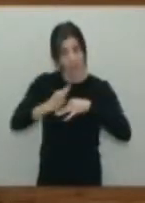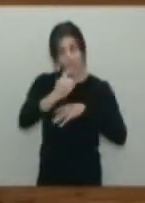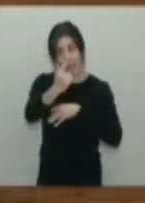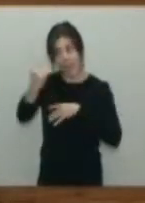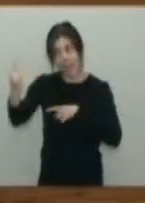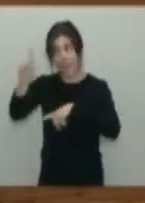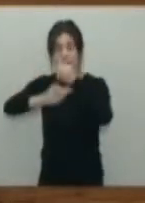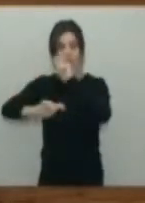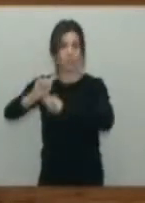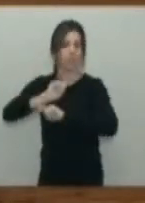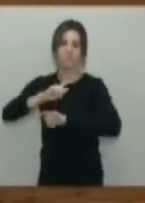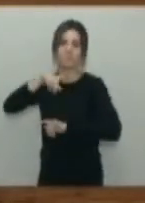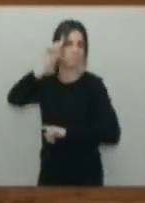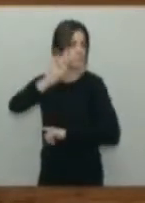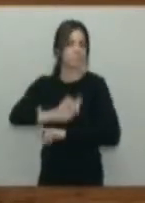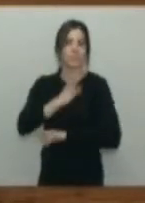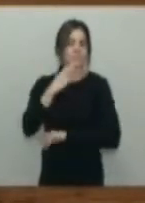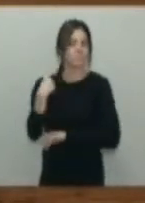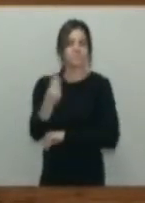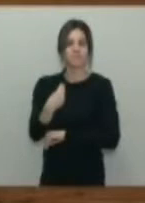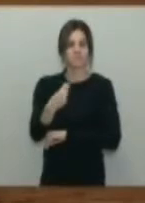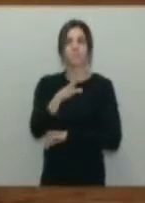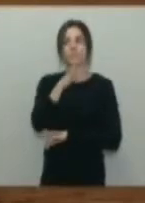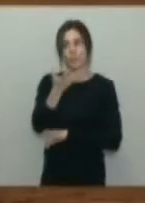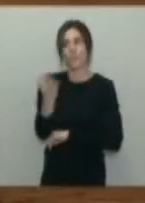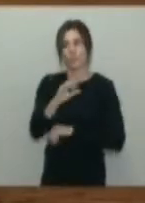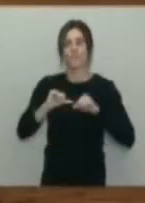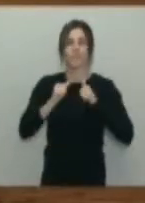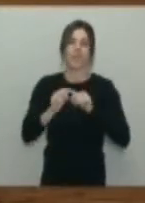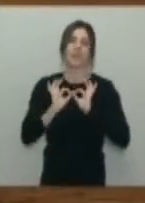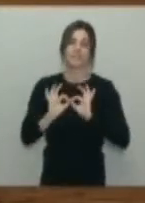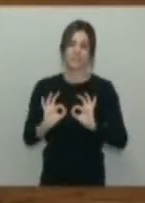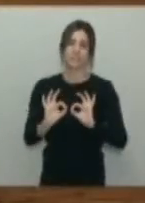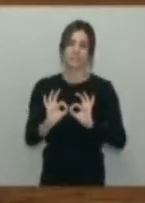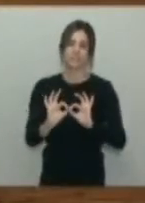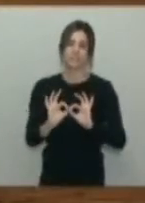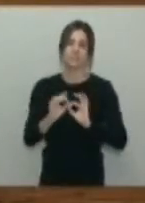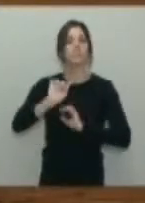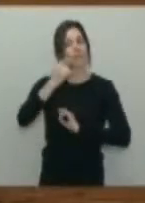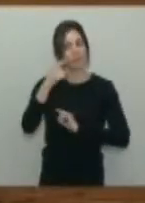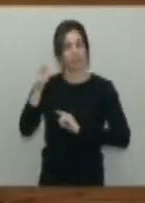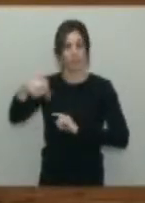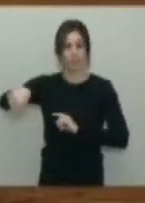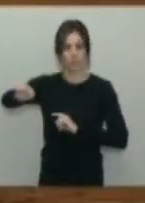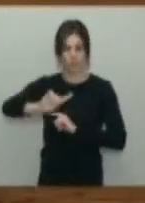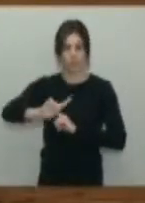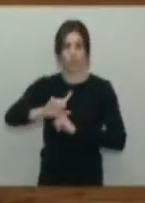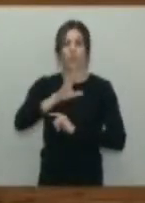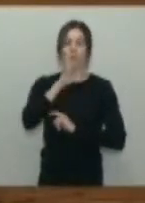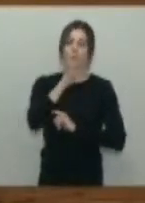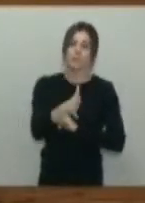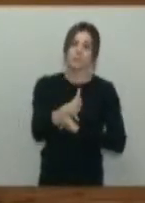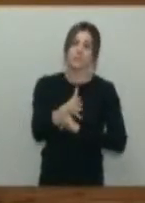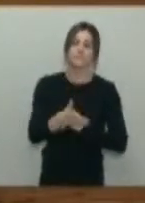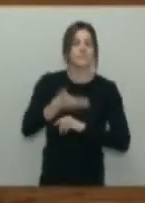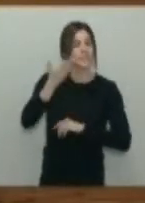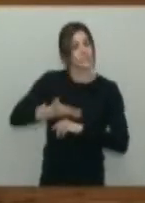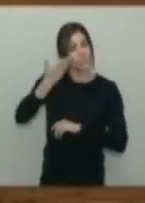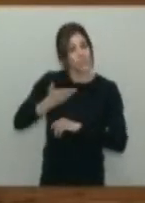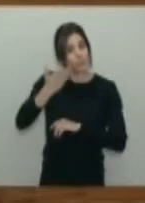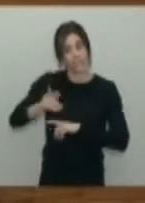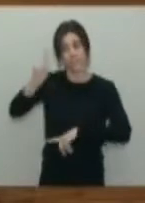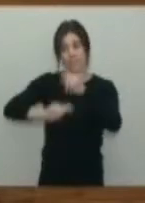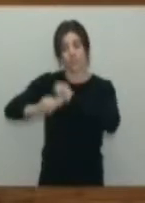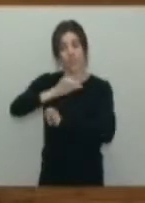la representatividad real, y por ahí debemos de empezar. La importancia de la determinación de la representatividad de estas